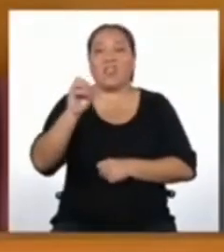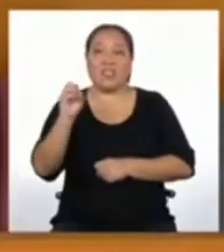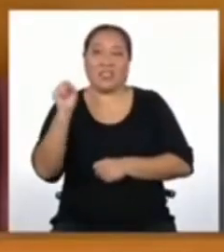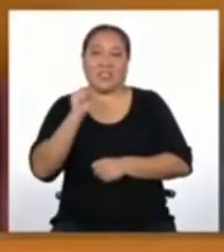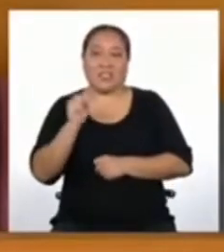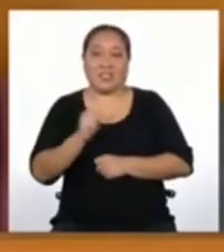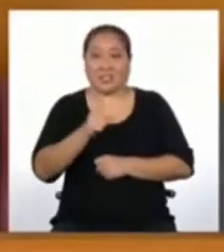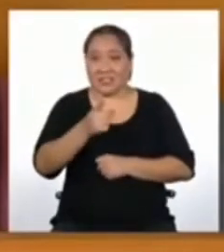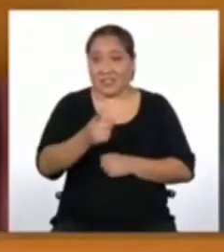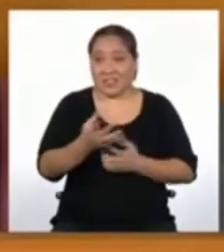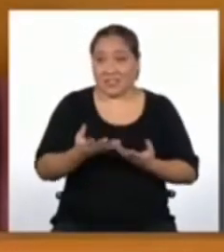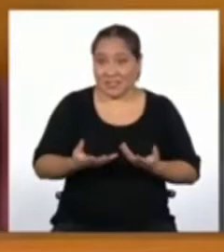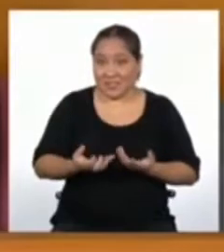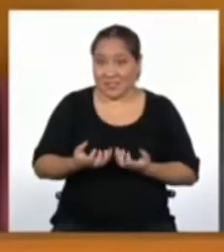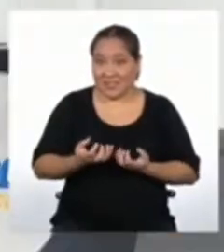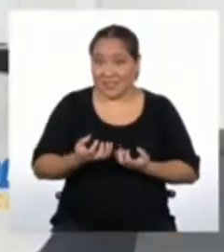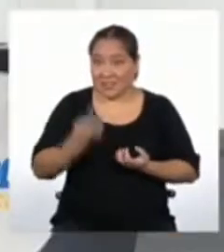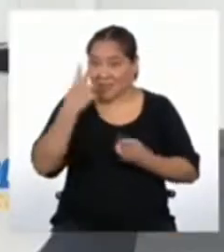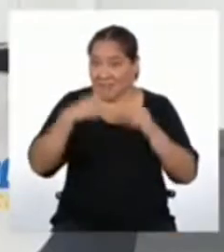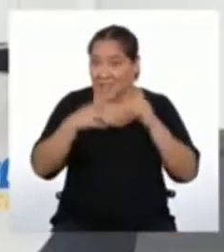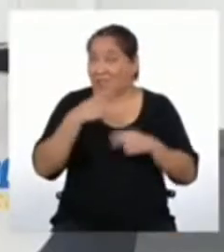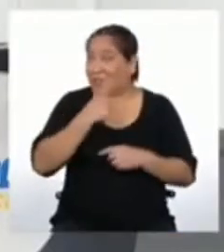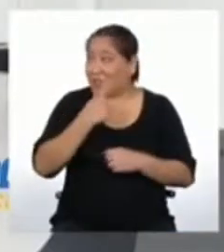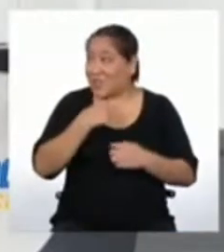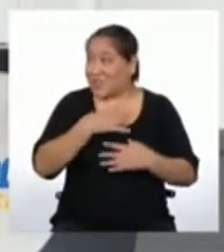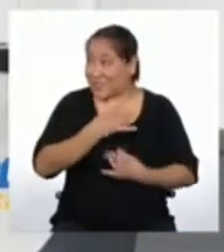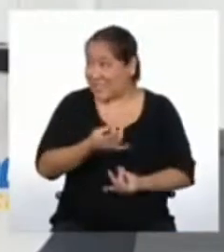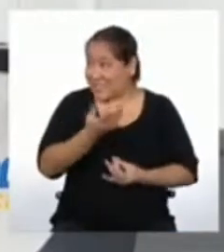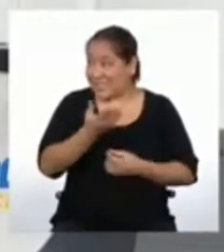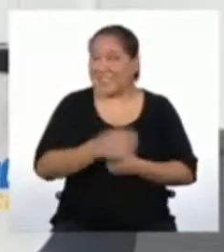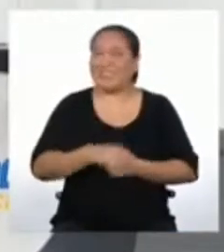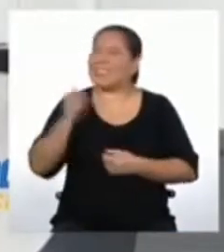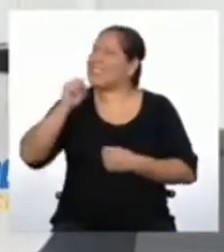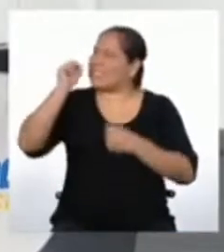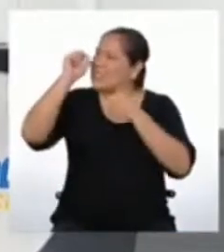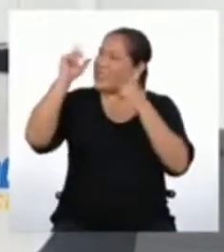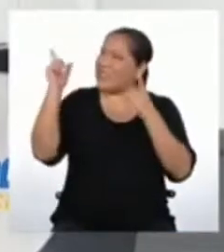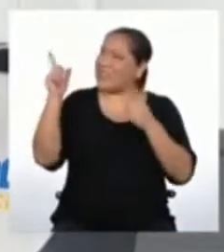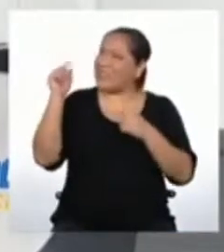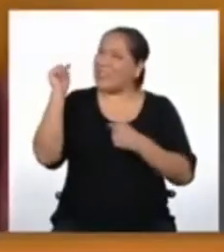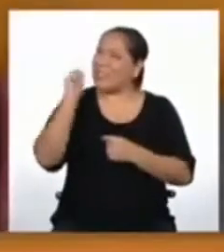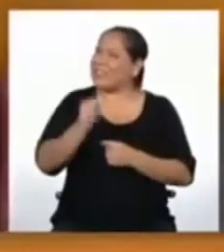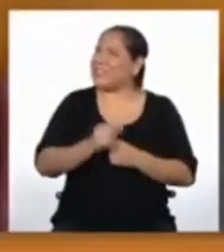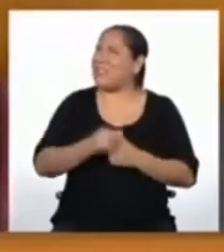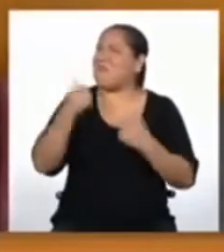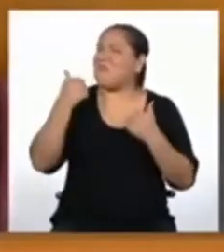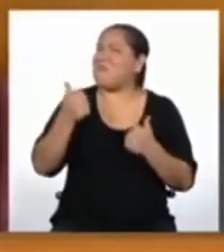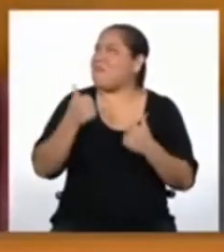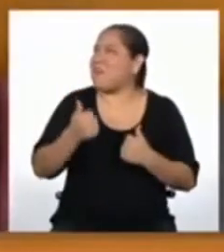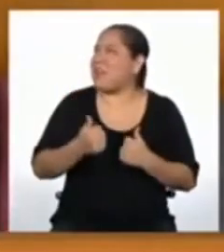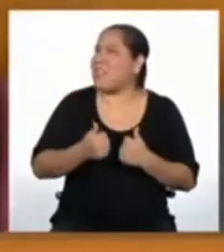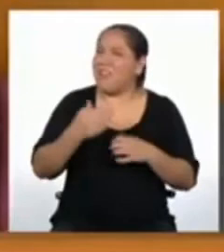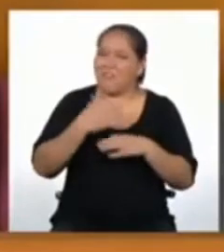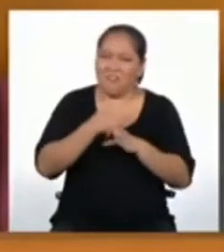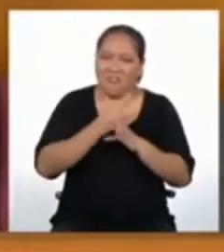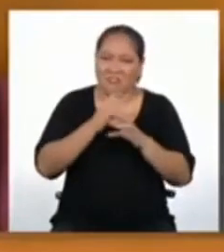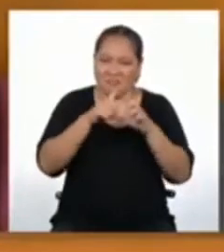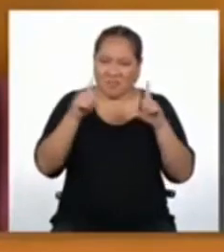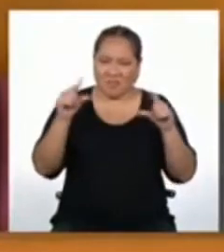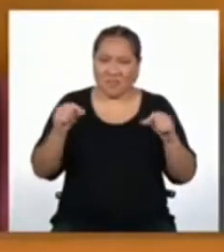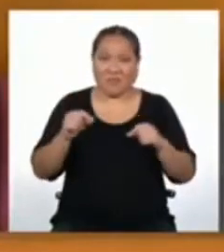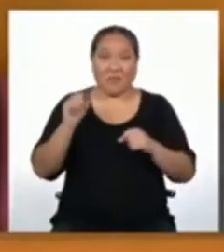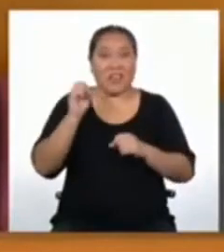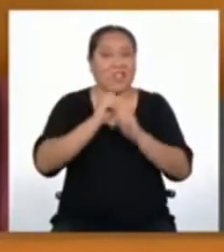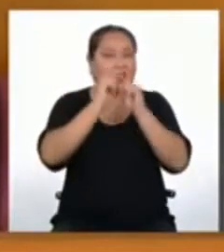te pareció cómo llegamos? Me has dejado sorprendida. Profesora, ¡qué trucazo! Y para seguir